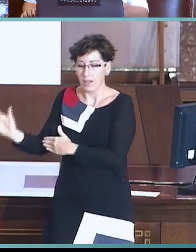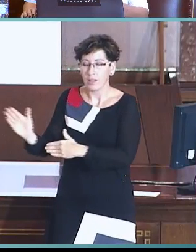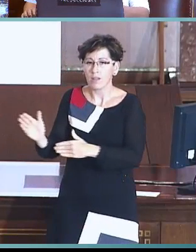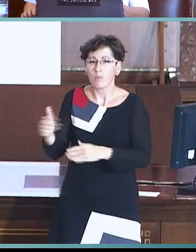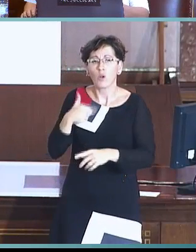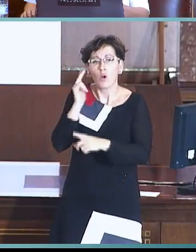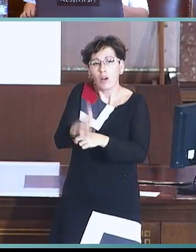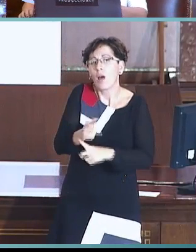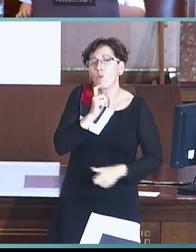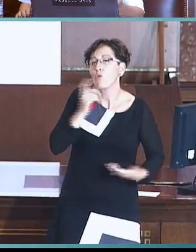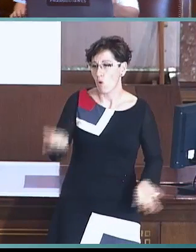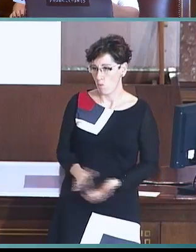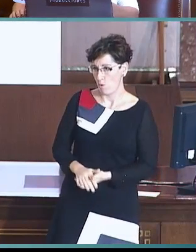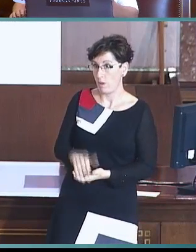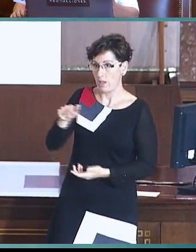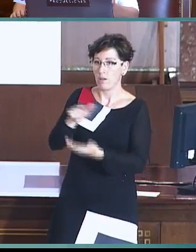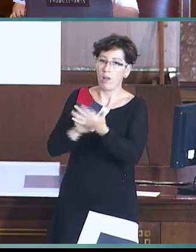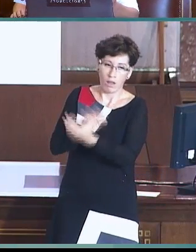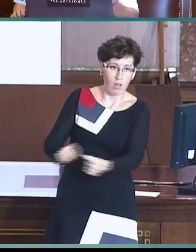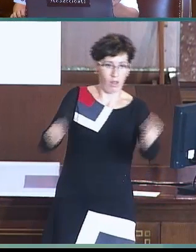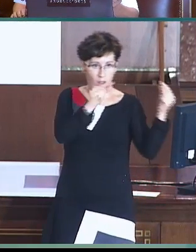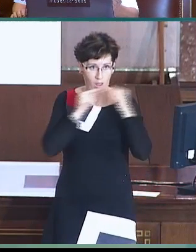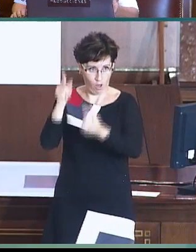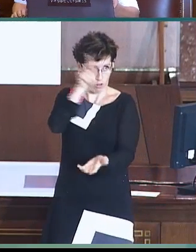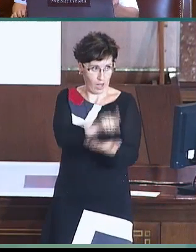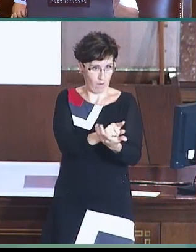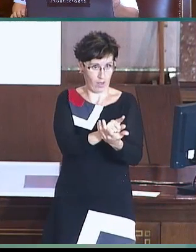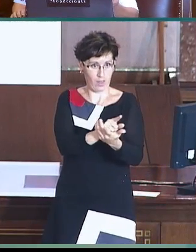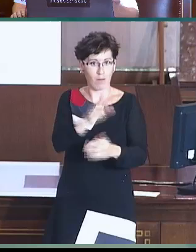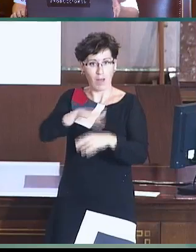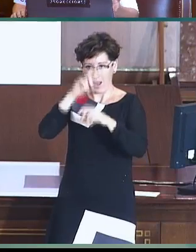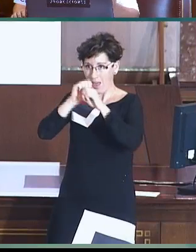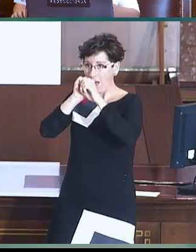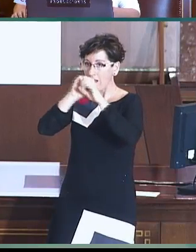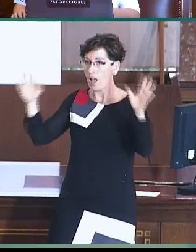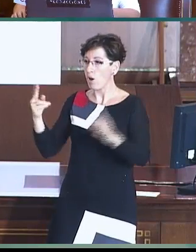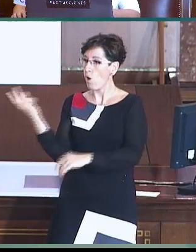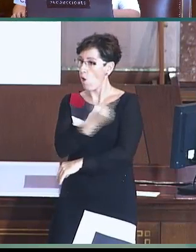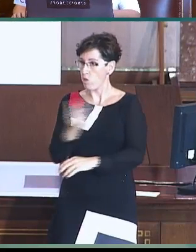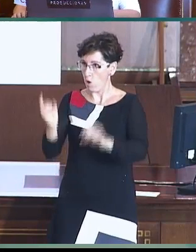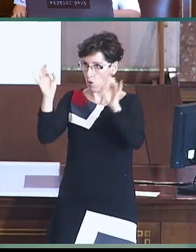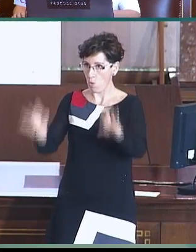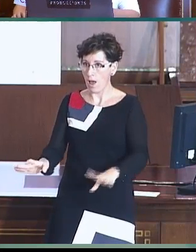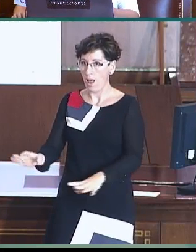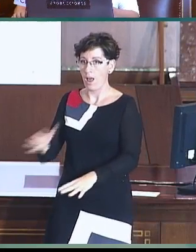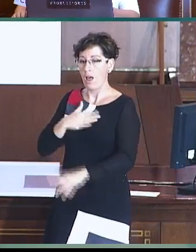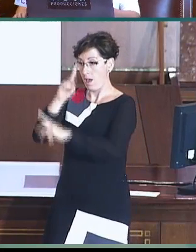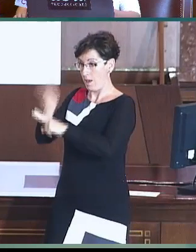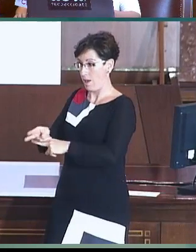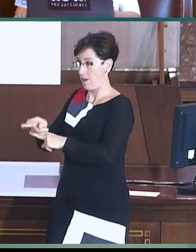esto en vídeo para que estuviera en igualdad de condiciones la prueba en lengua castellana y la prueba en lengua de